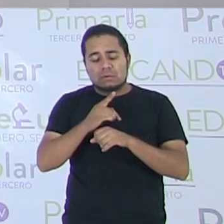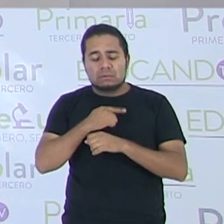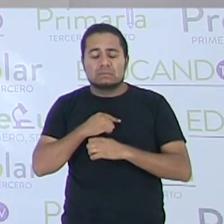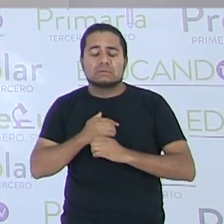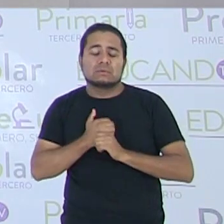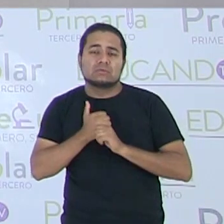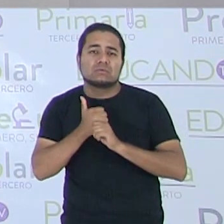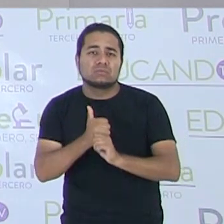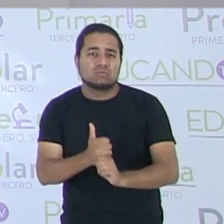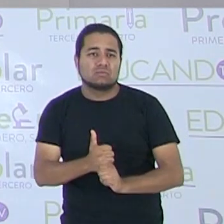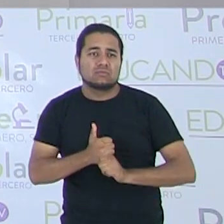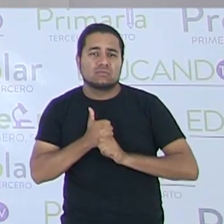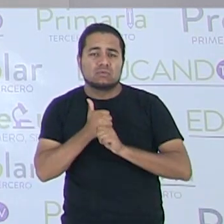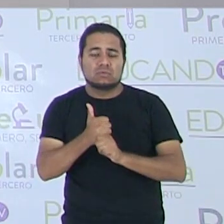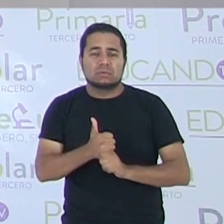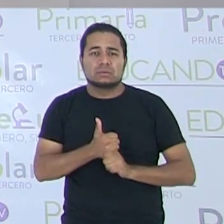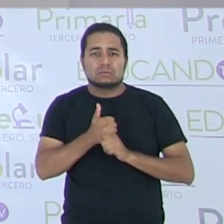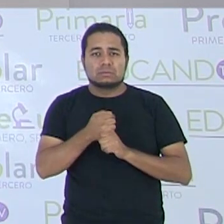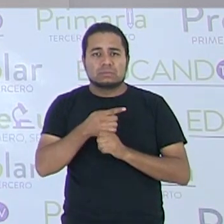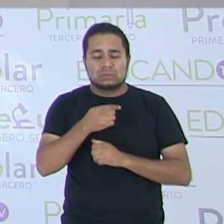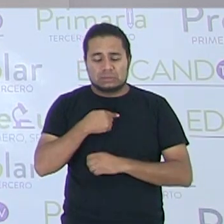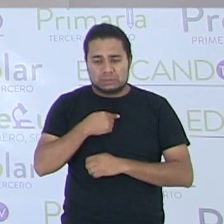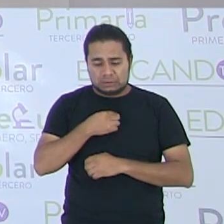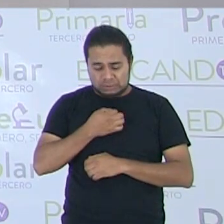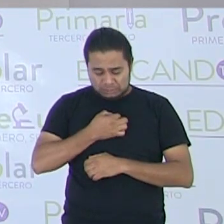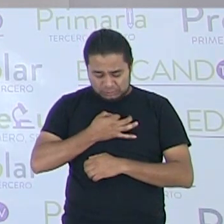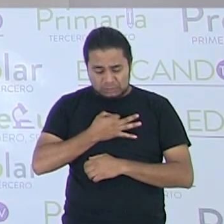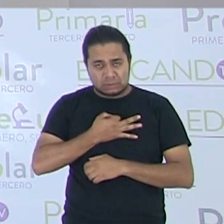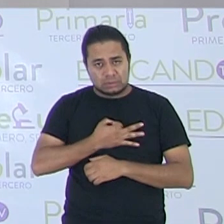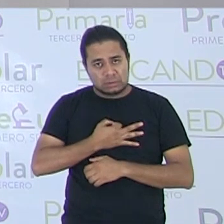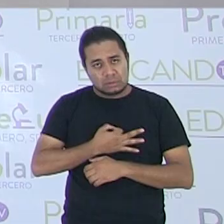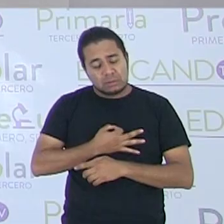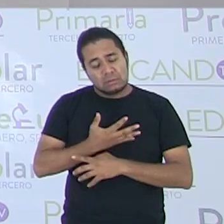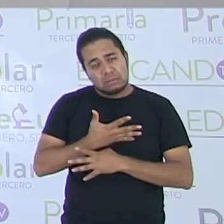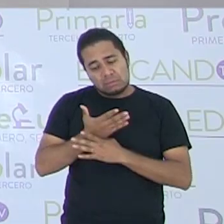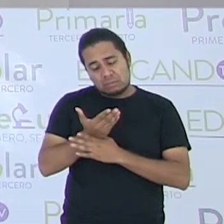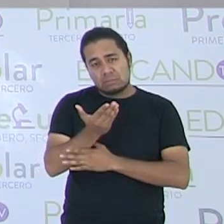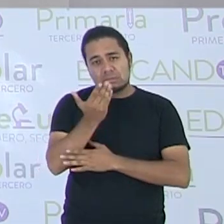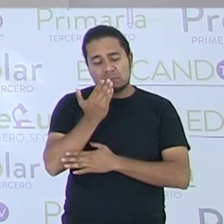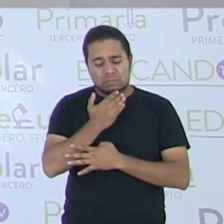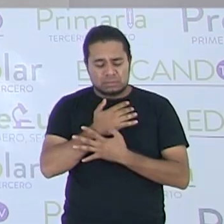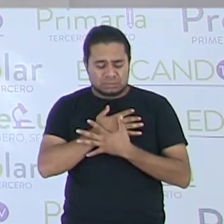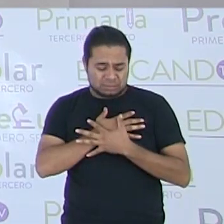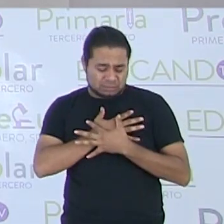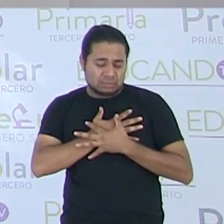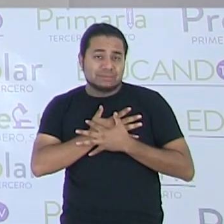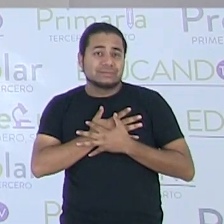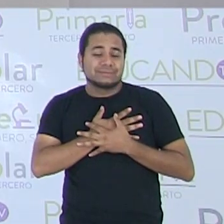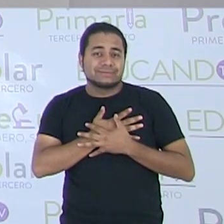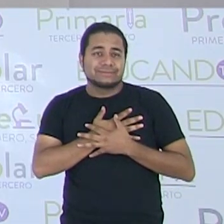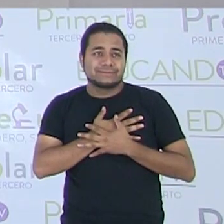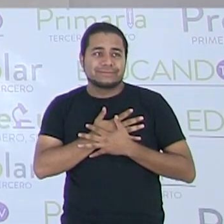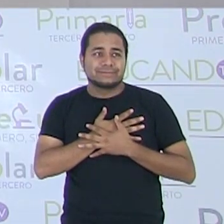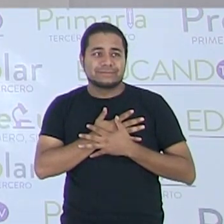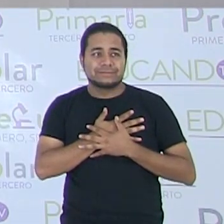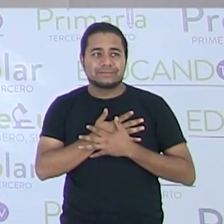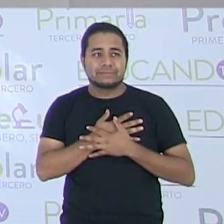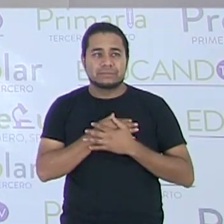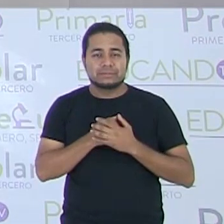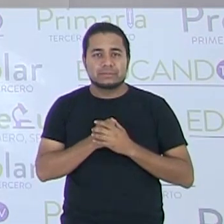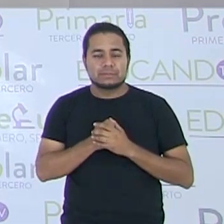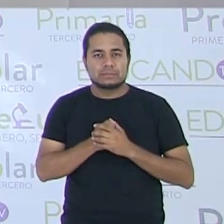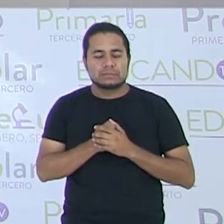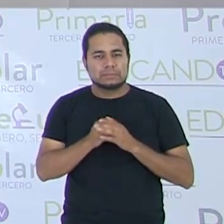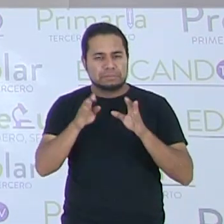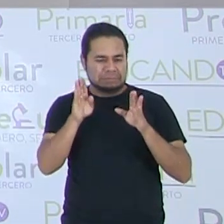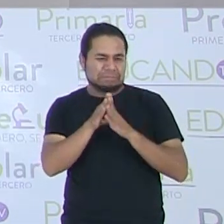dolor. Yo tenía un botoncito apegado al corazón. Como